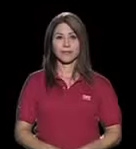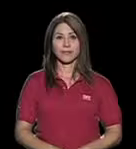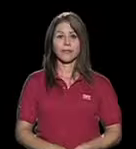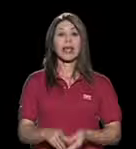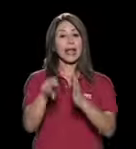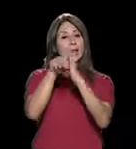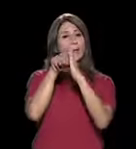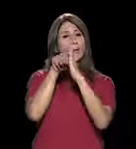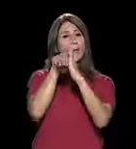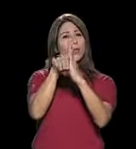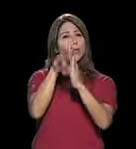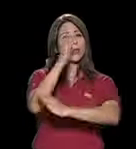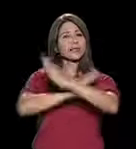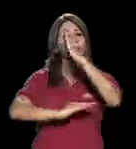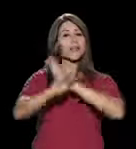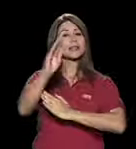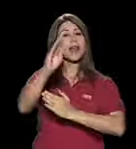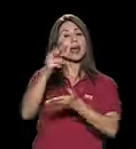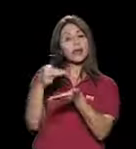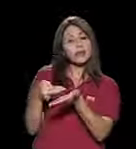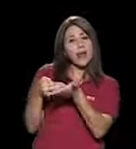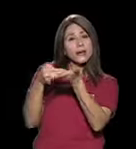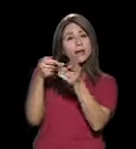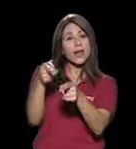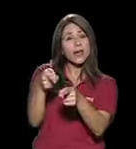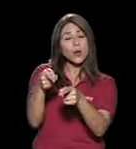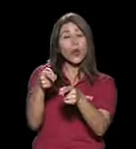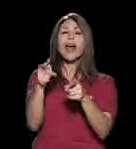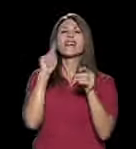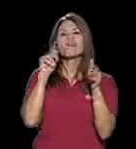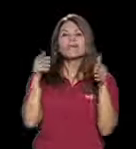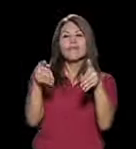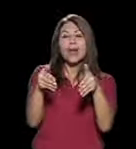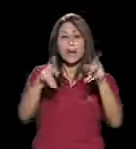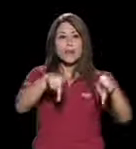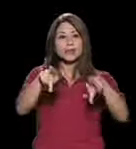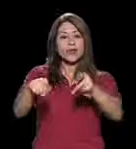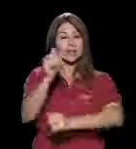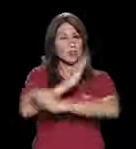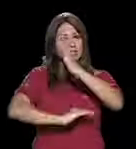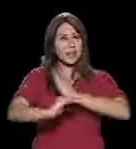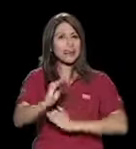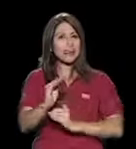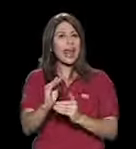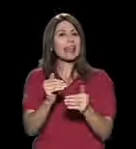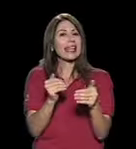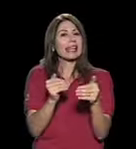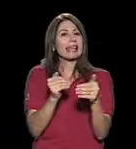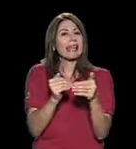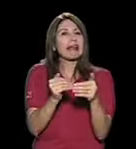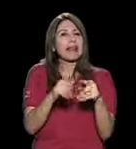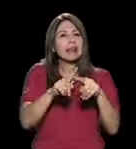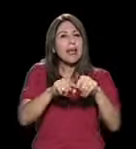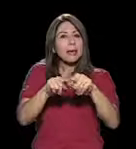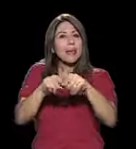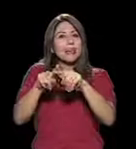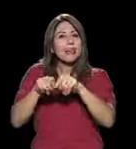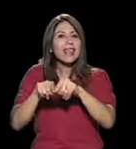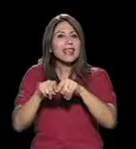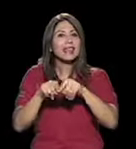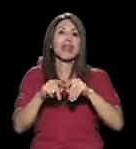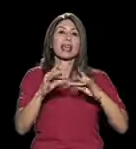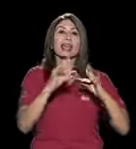El paradigma rehabilitador de la discapacidad entendía que las personas con discapacidad tenían una casi dependencia de